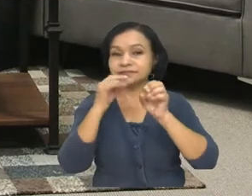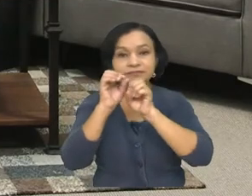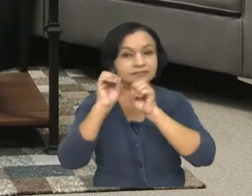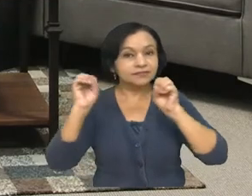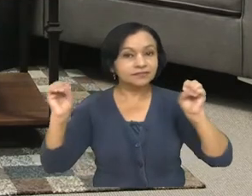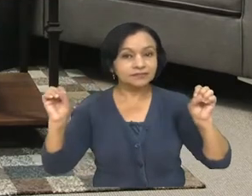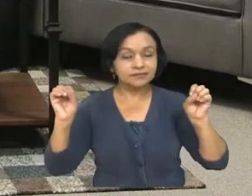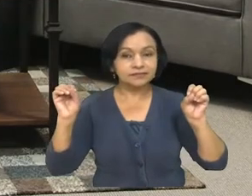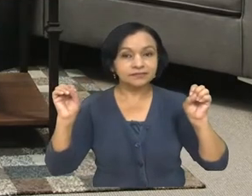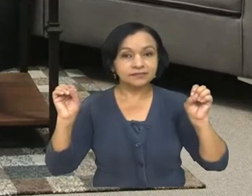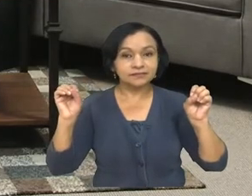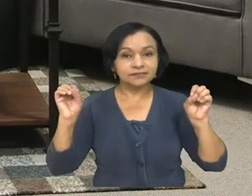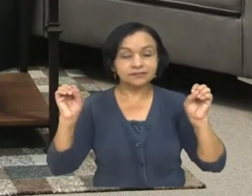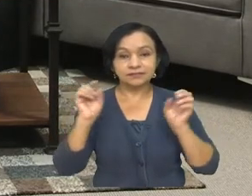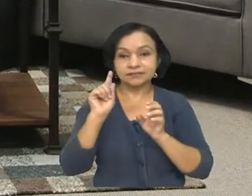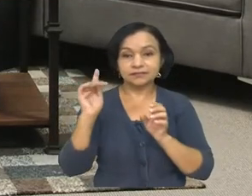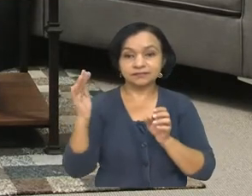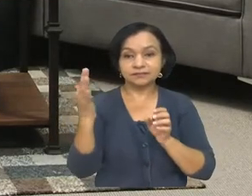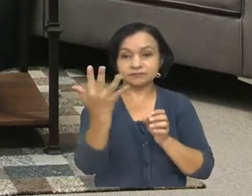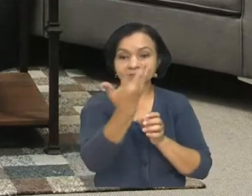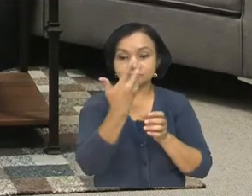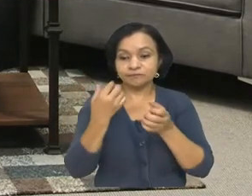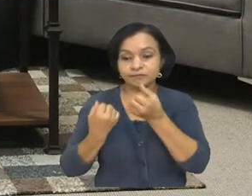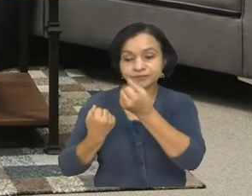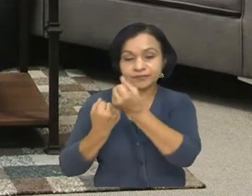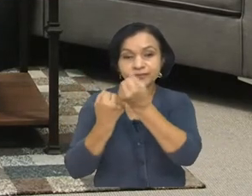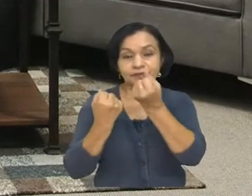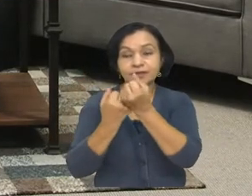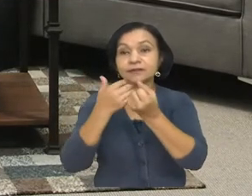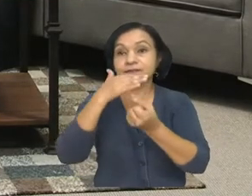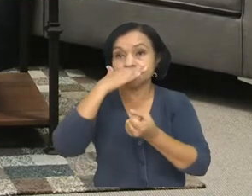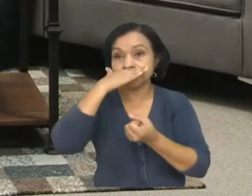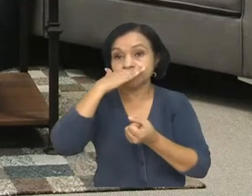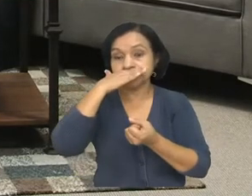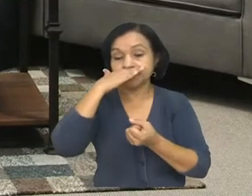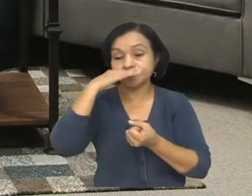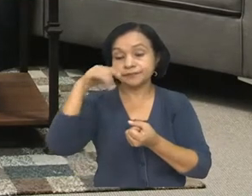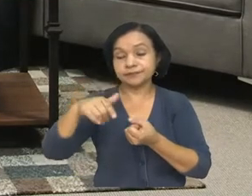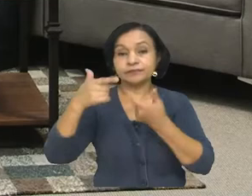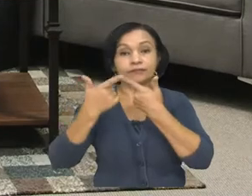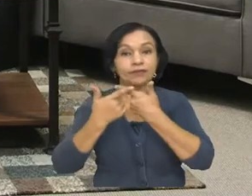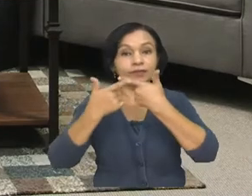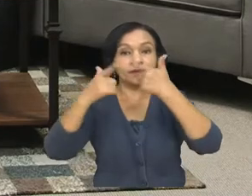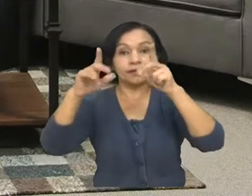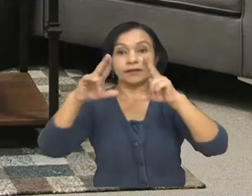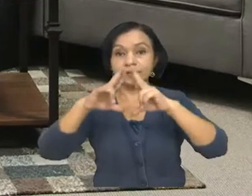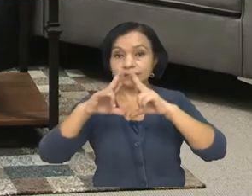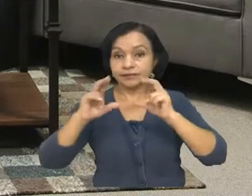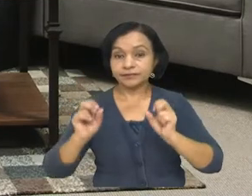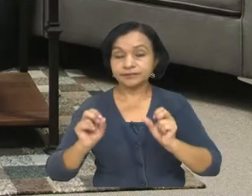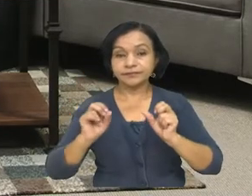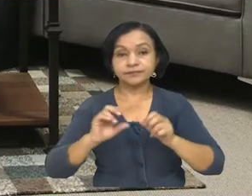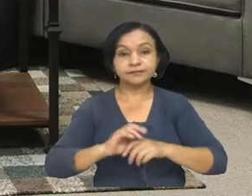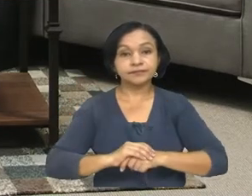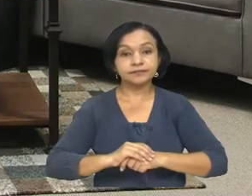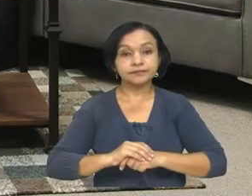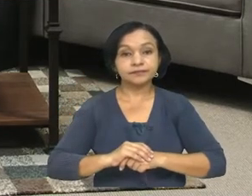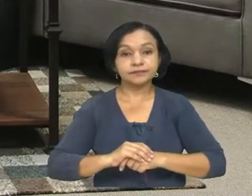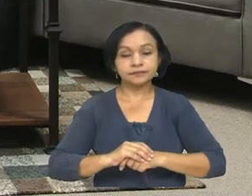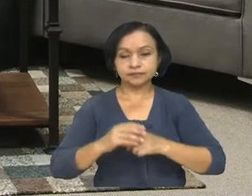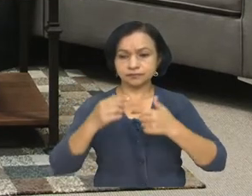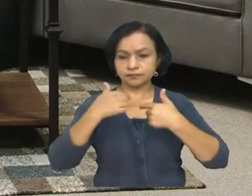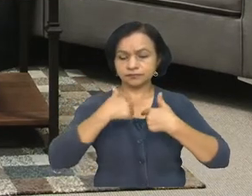Prácticamente estábamos abocados todos a esta gesta libertaria. Y como te digo, así como yo